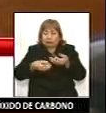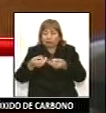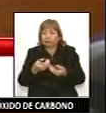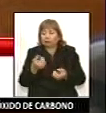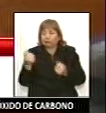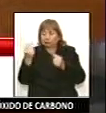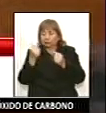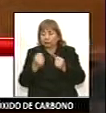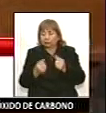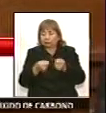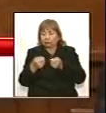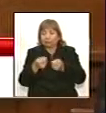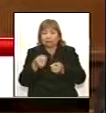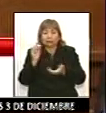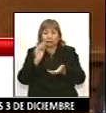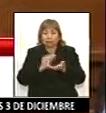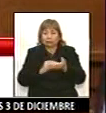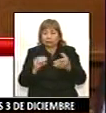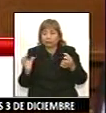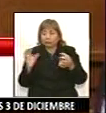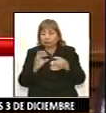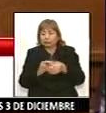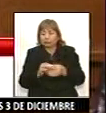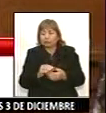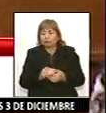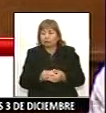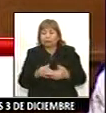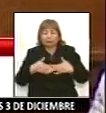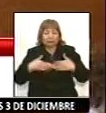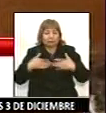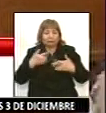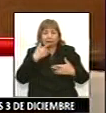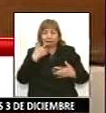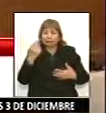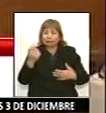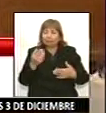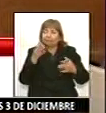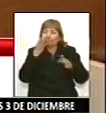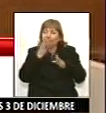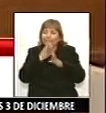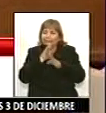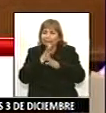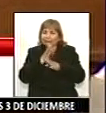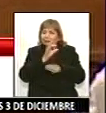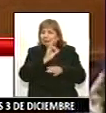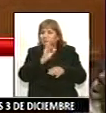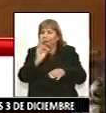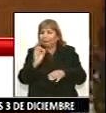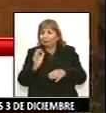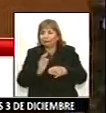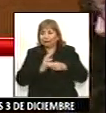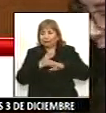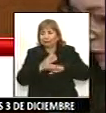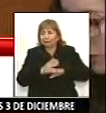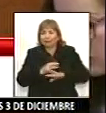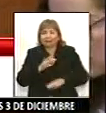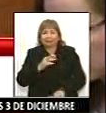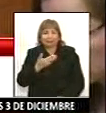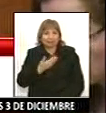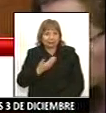Poder Ejecutivo a las mancomunidades regionales puedan hacerse de manera directa sin necesidad de pasar por los gobiernos